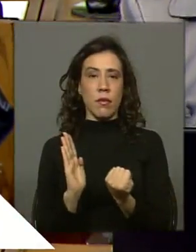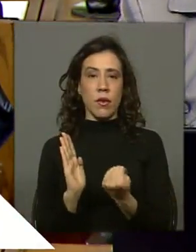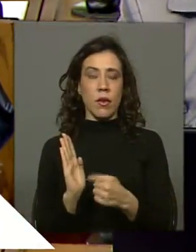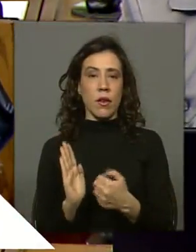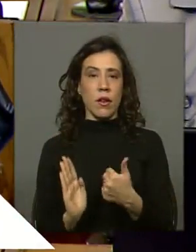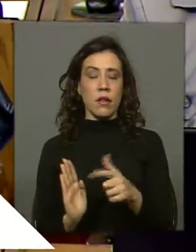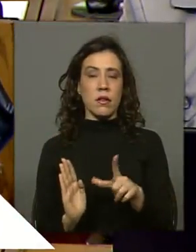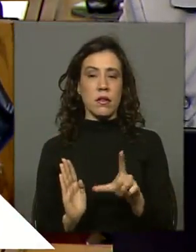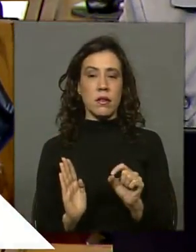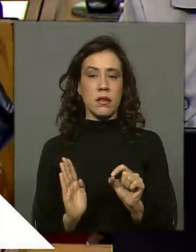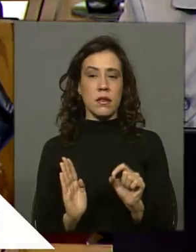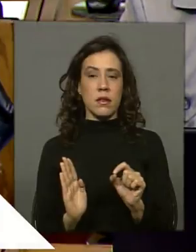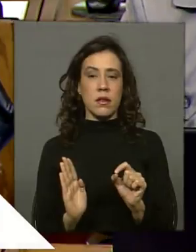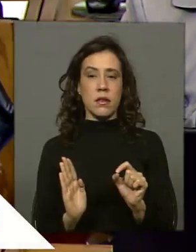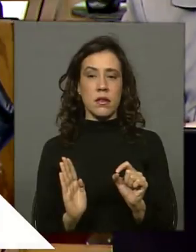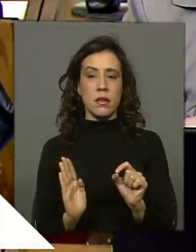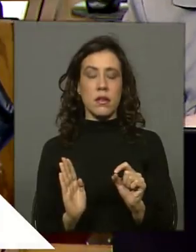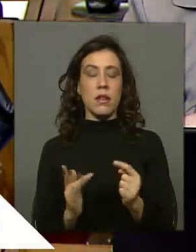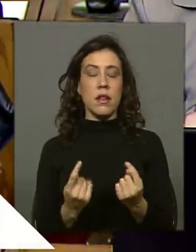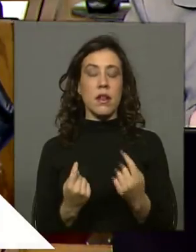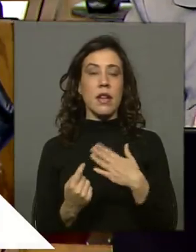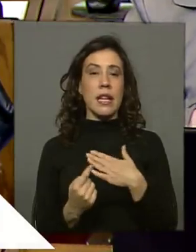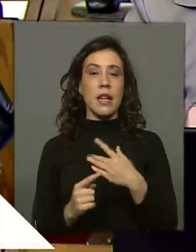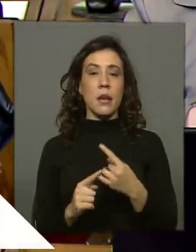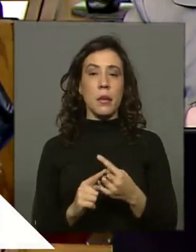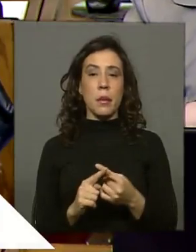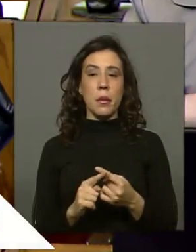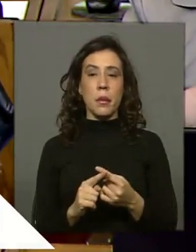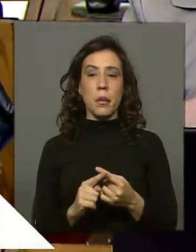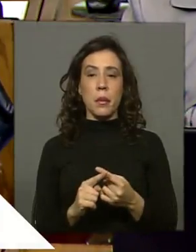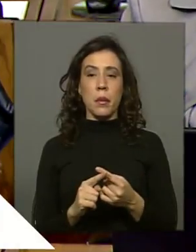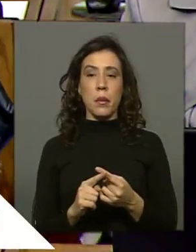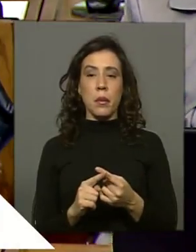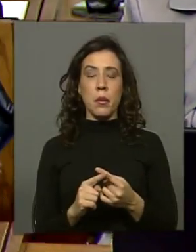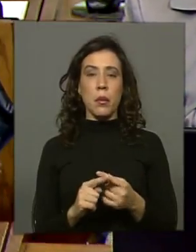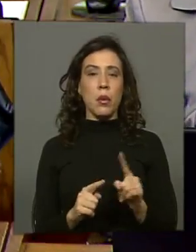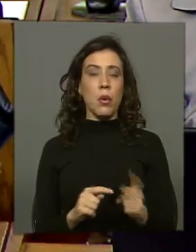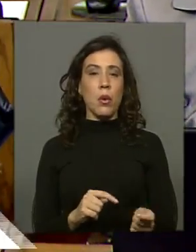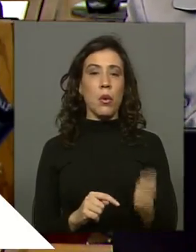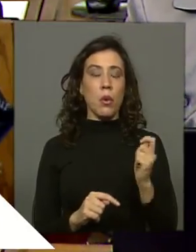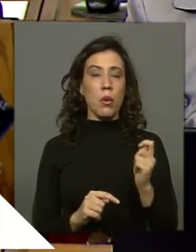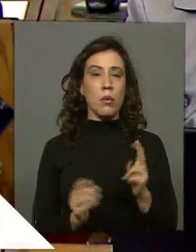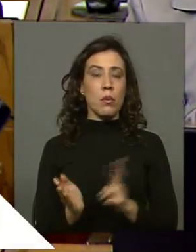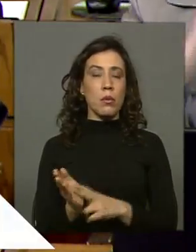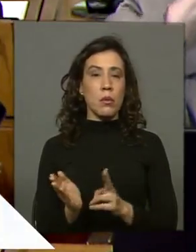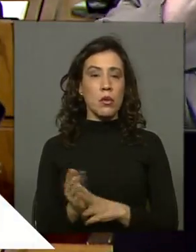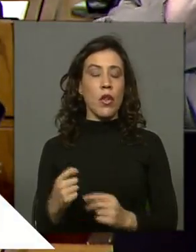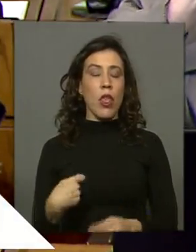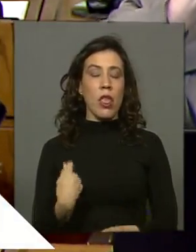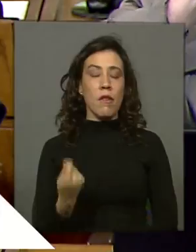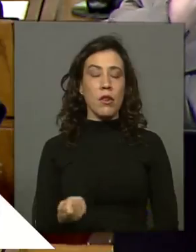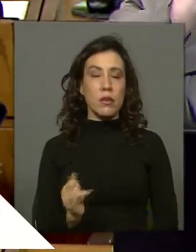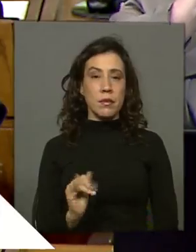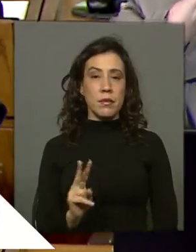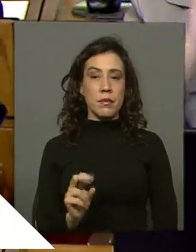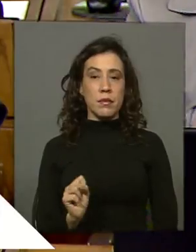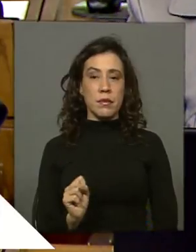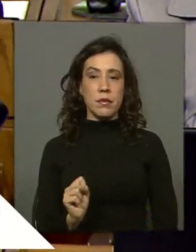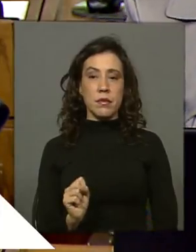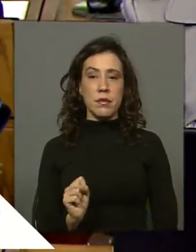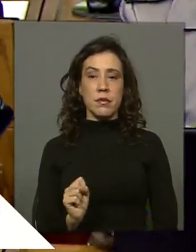670 que intenta a través de una exención o devolución tributaria a